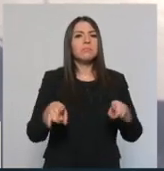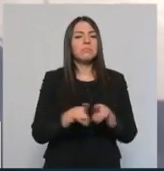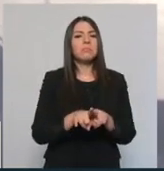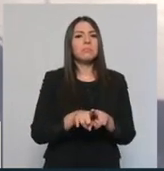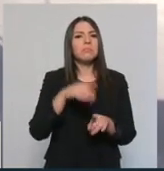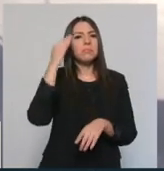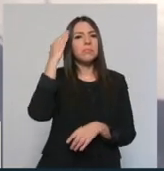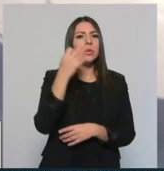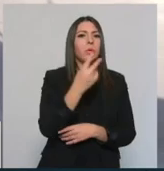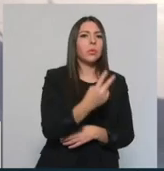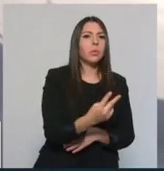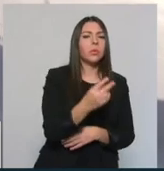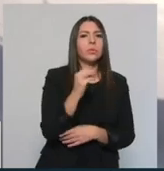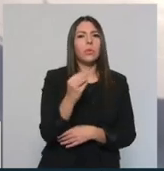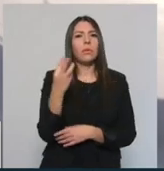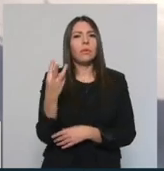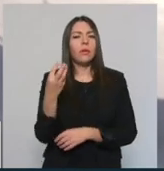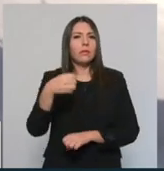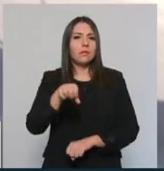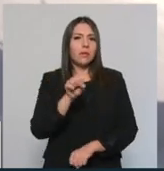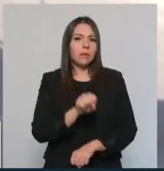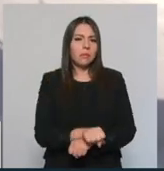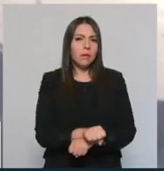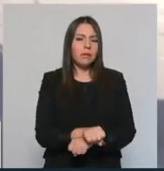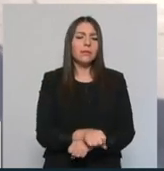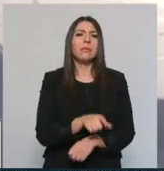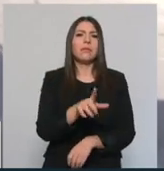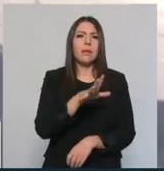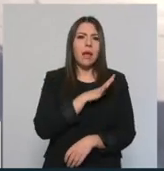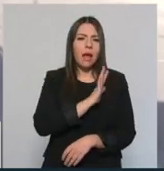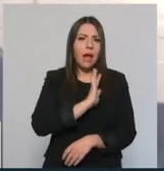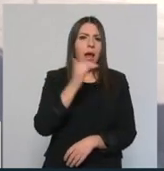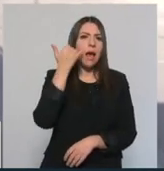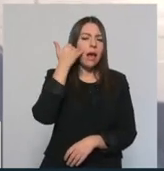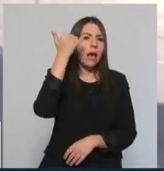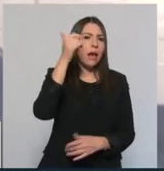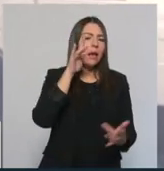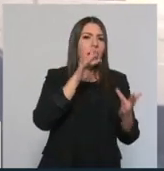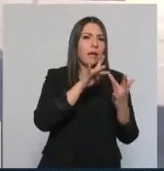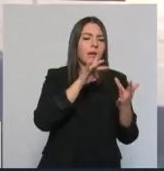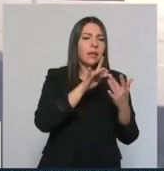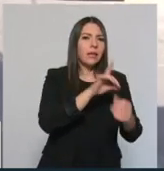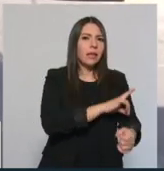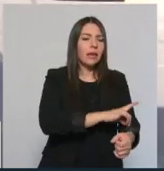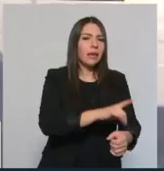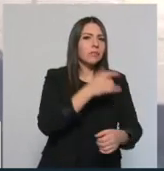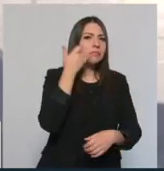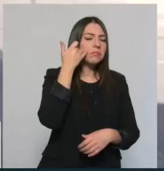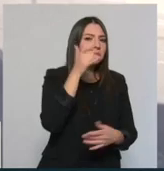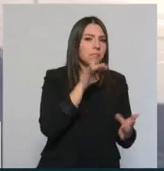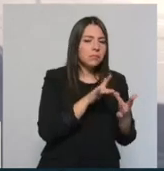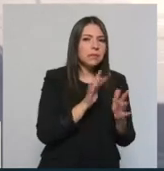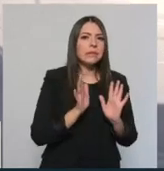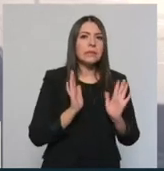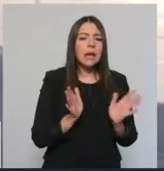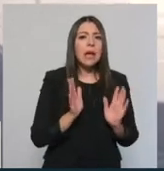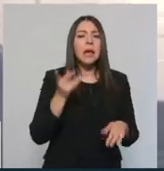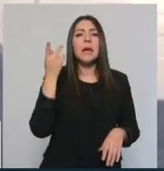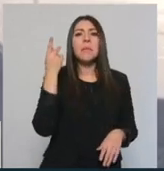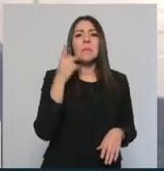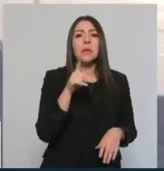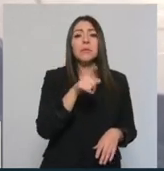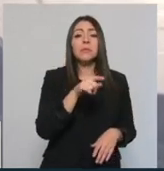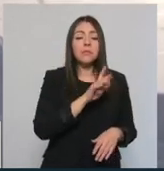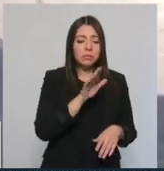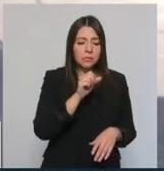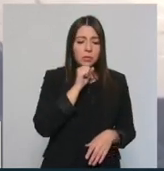que tenemos un servicio de la delegación donde marcamos y nos toman el reporte, pero aunque nos den ese reporte,